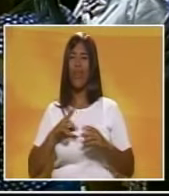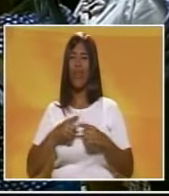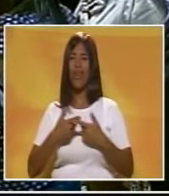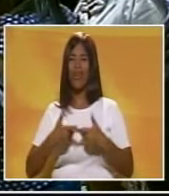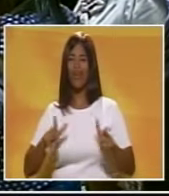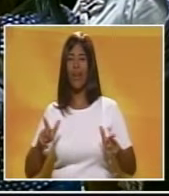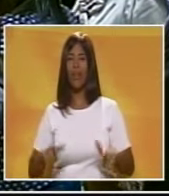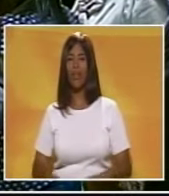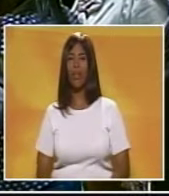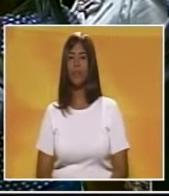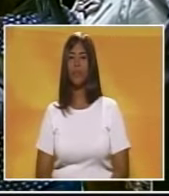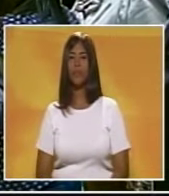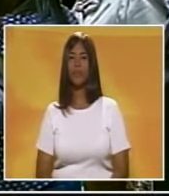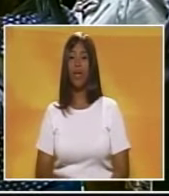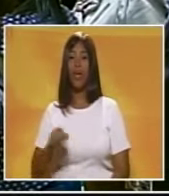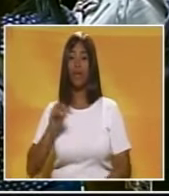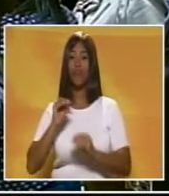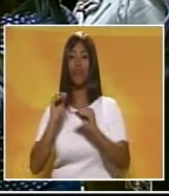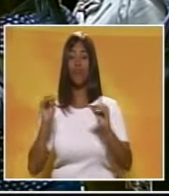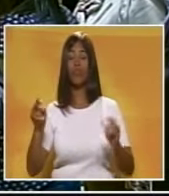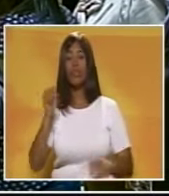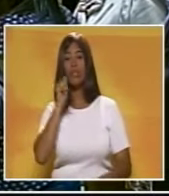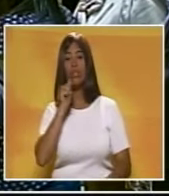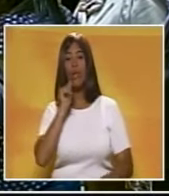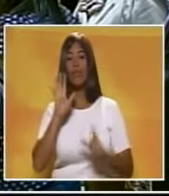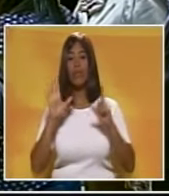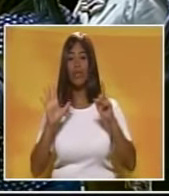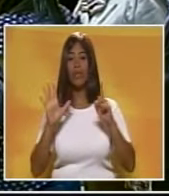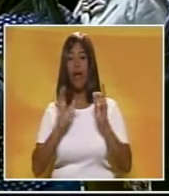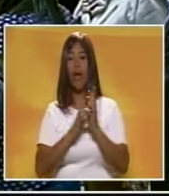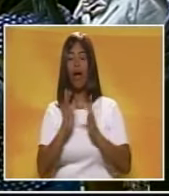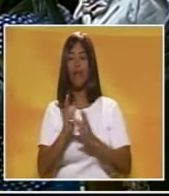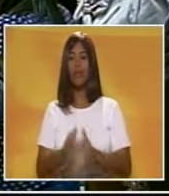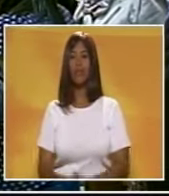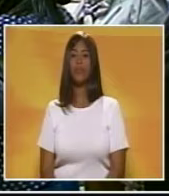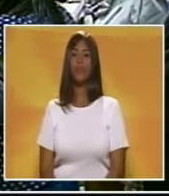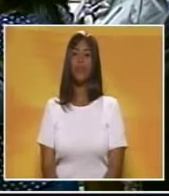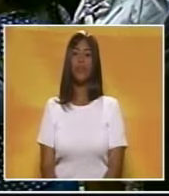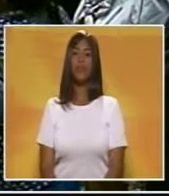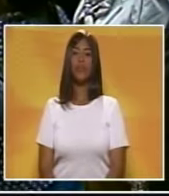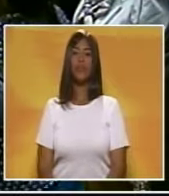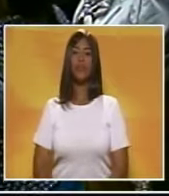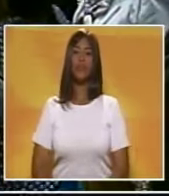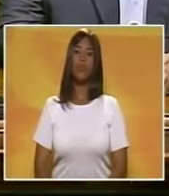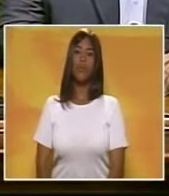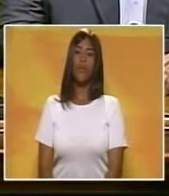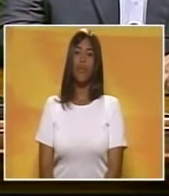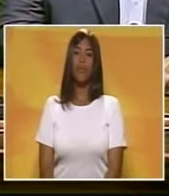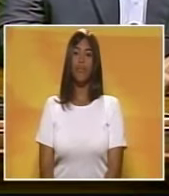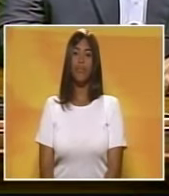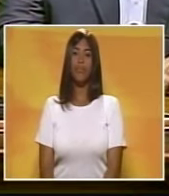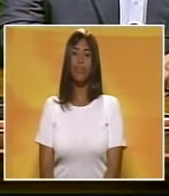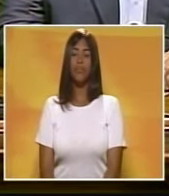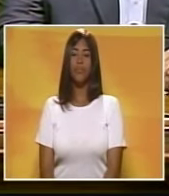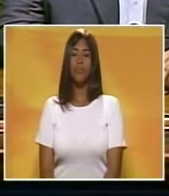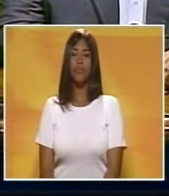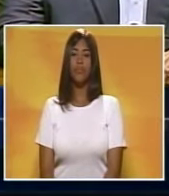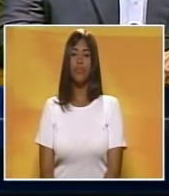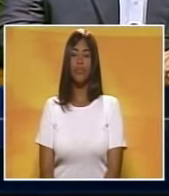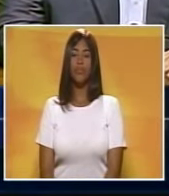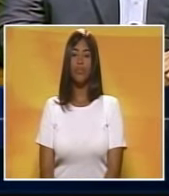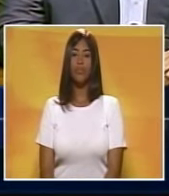simulacro está convocado para este sábado 6 de abril. Veamos. Es esa Venezuela que estamos construyendo, que vamos a